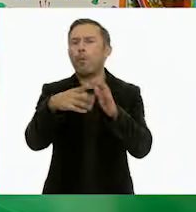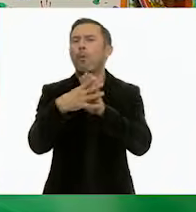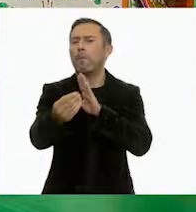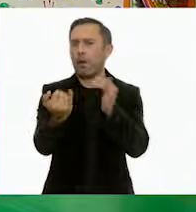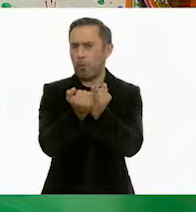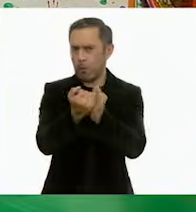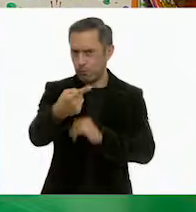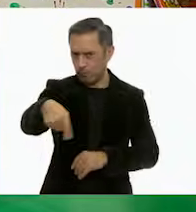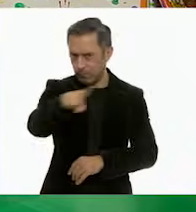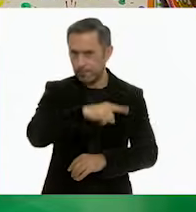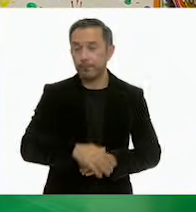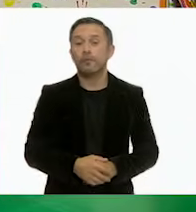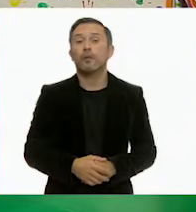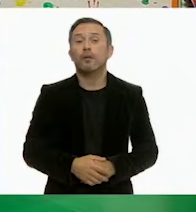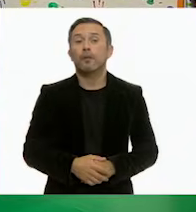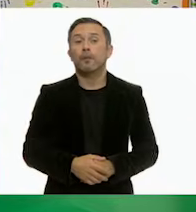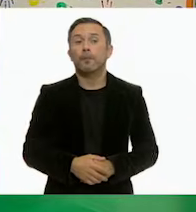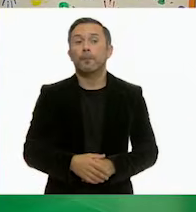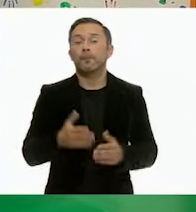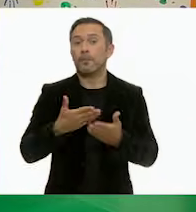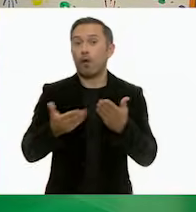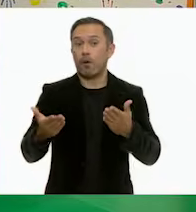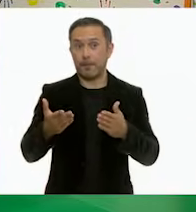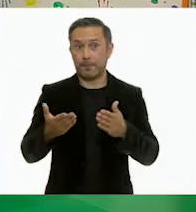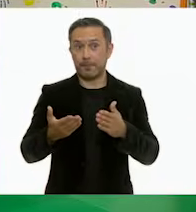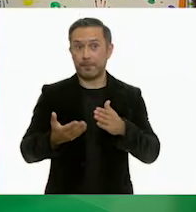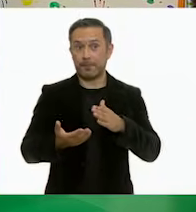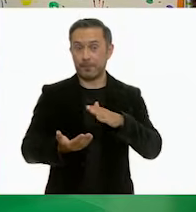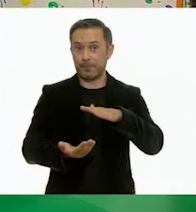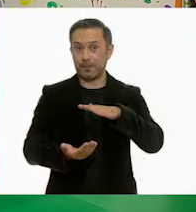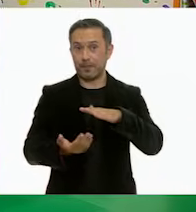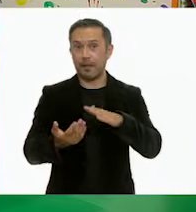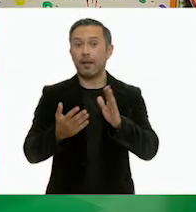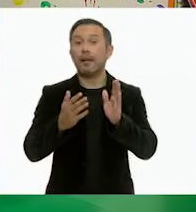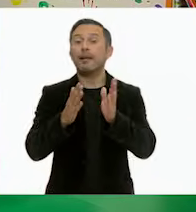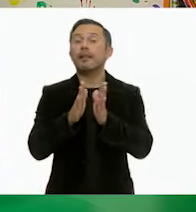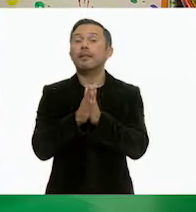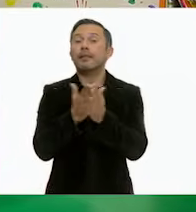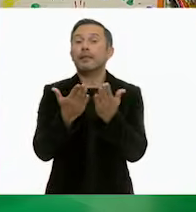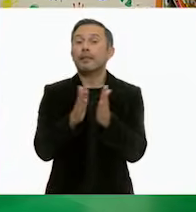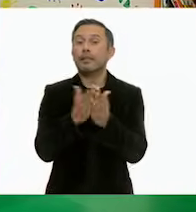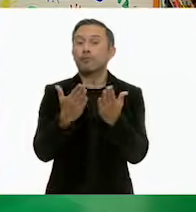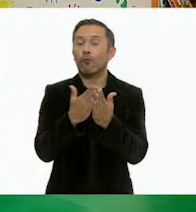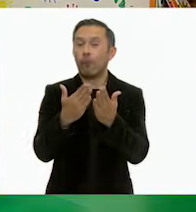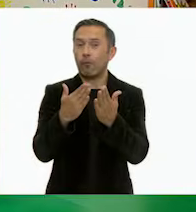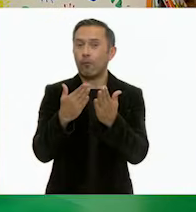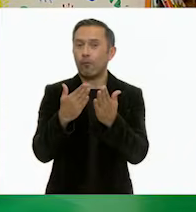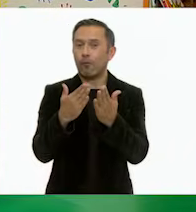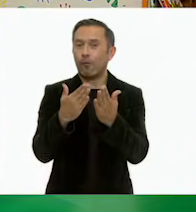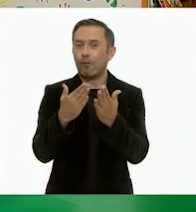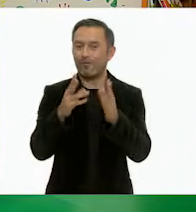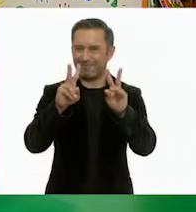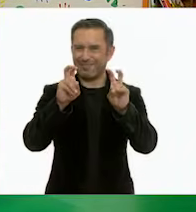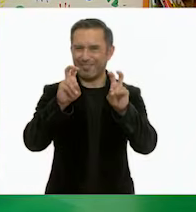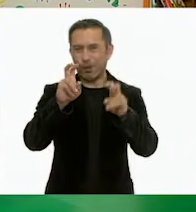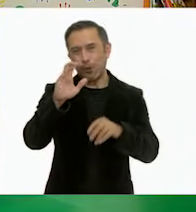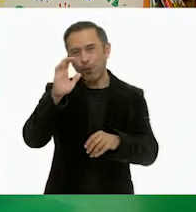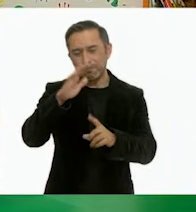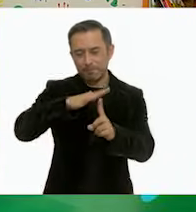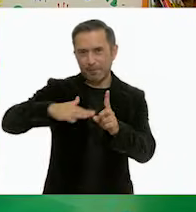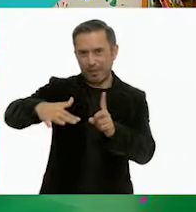a utilizar la tabla que viene en su libro de conocimiento del